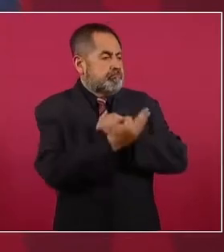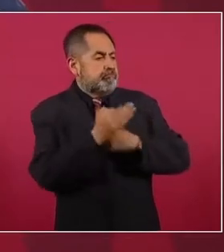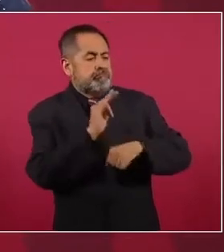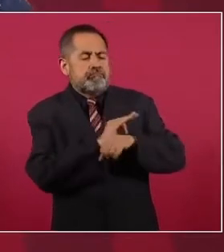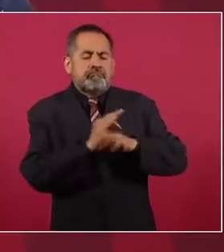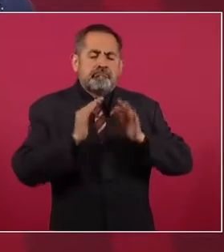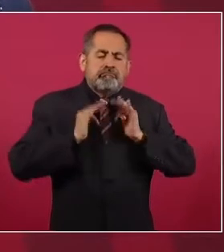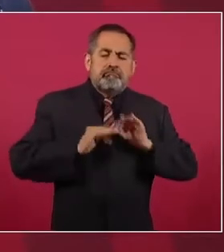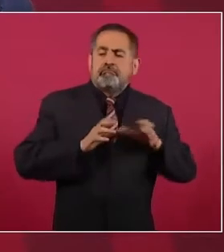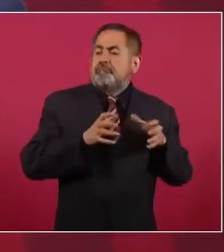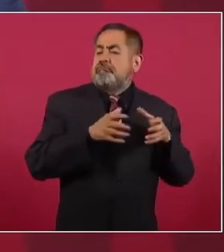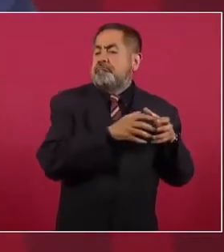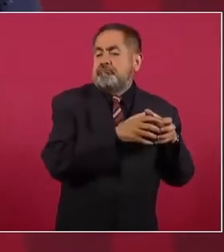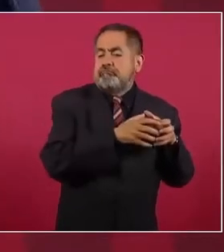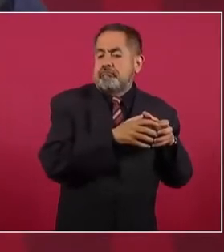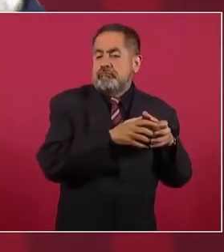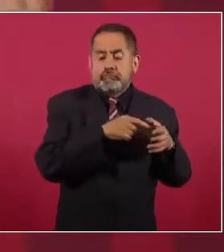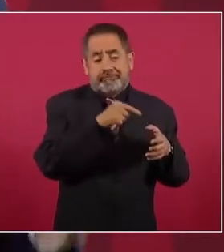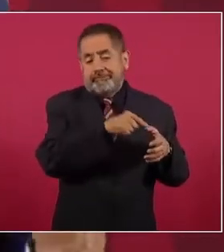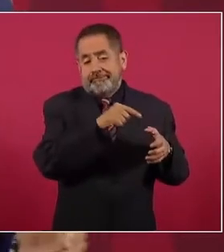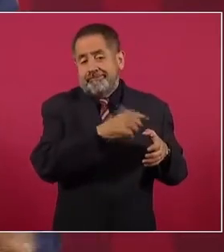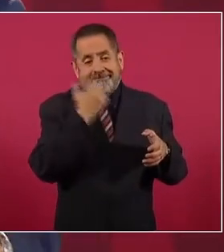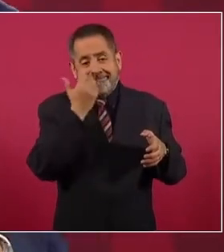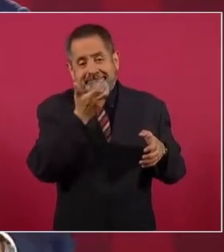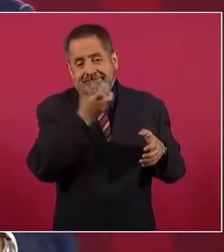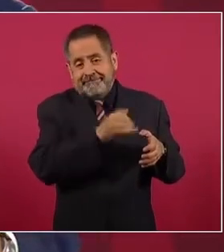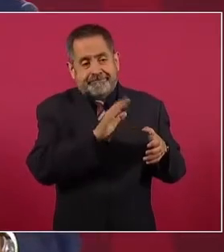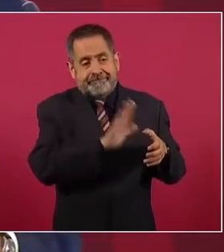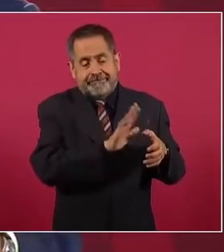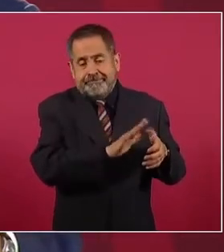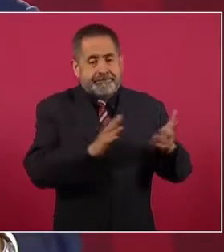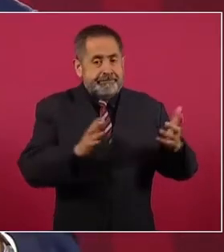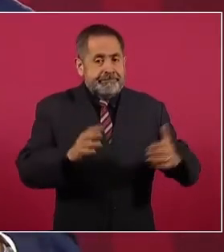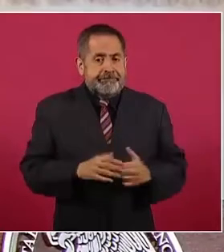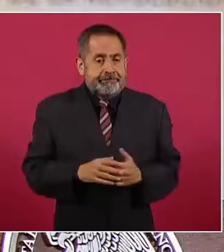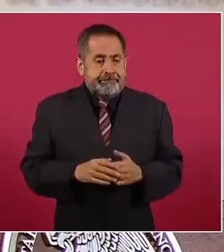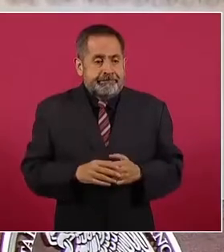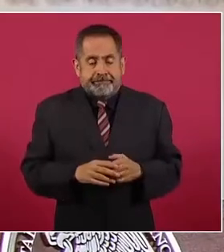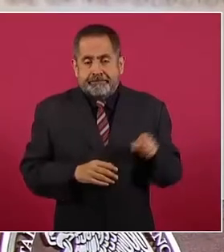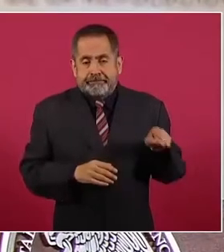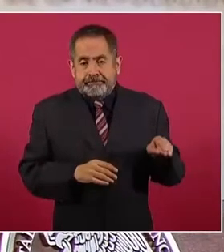o de su